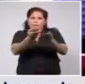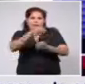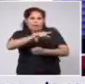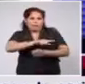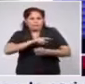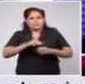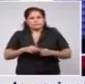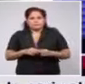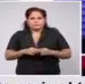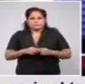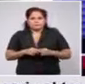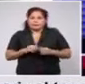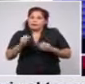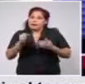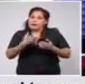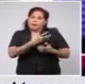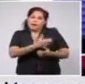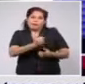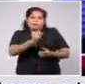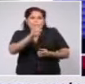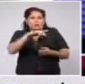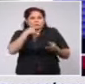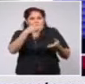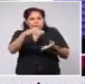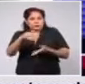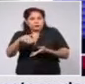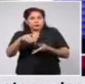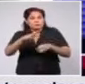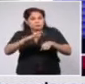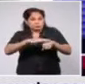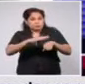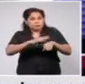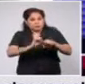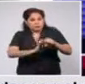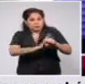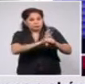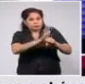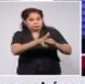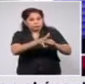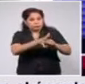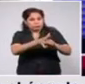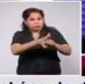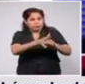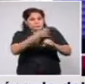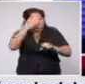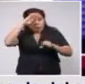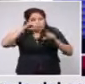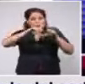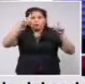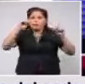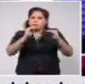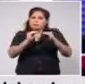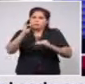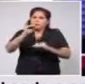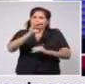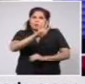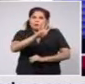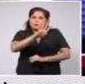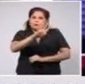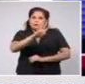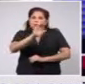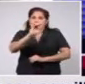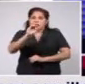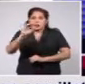ayer. Lamentablemente, 4 fallecidos como consecuencia de la enfermedad. La nación ya supera la cifra de 400